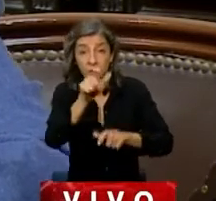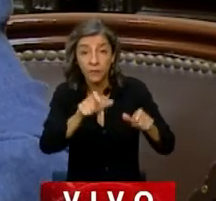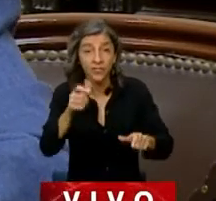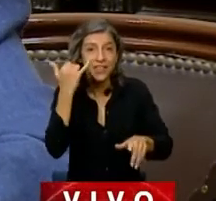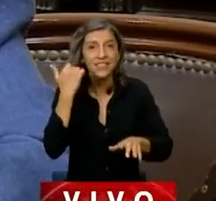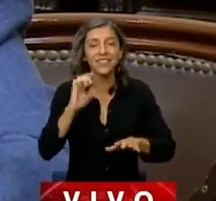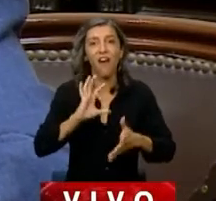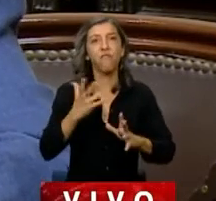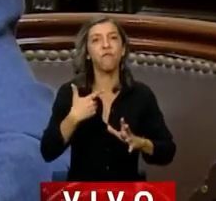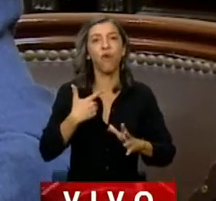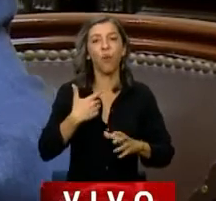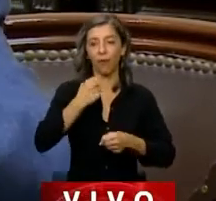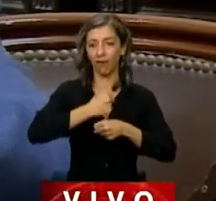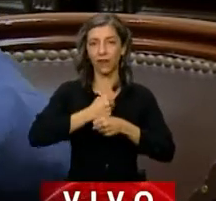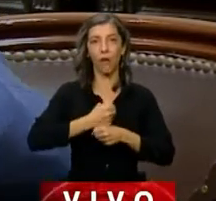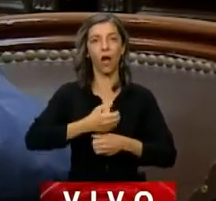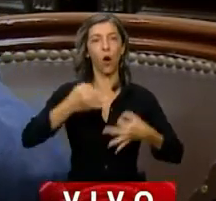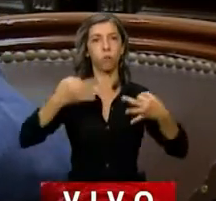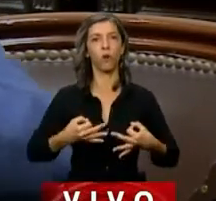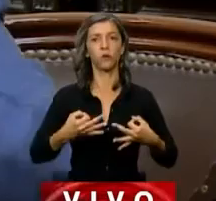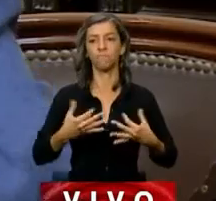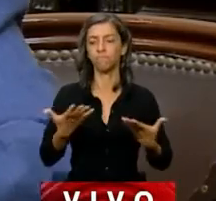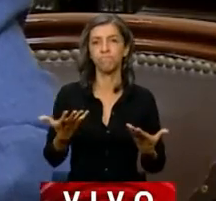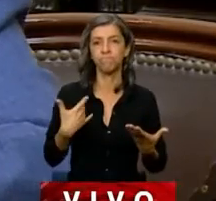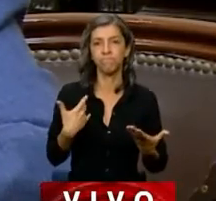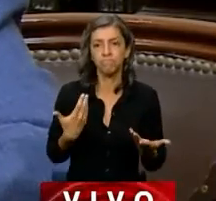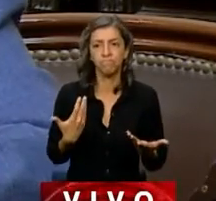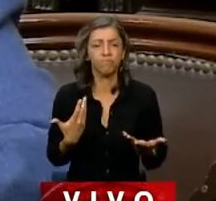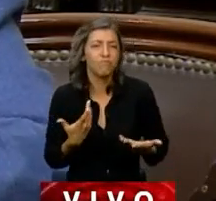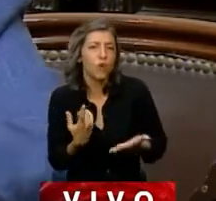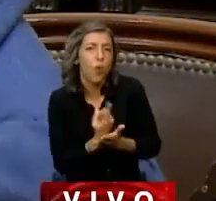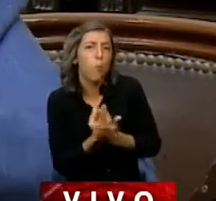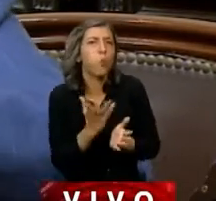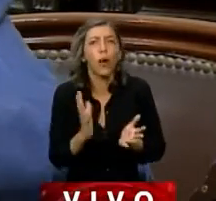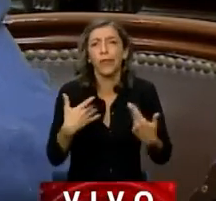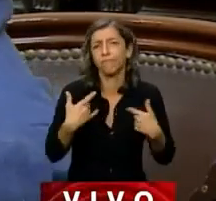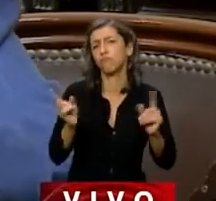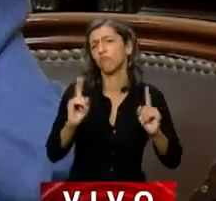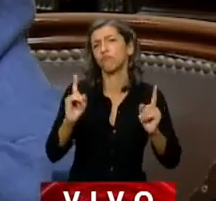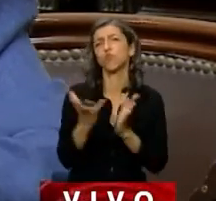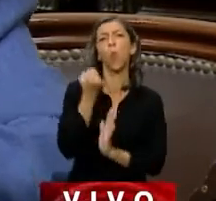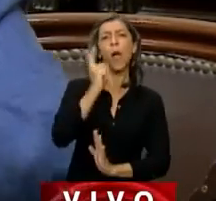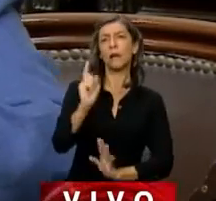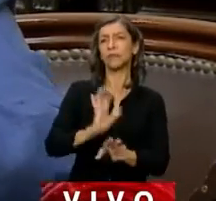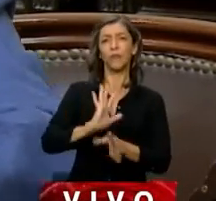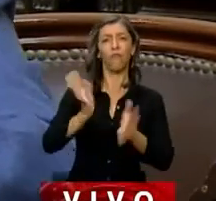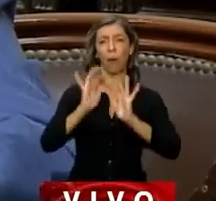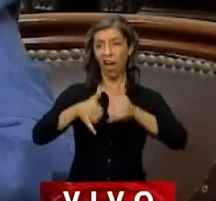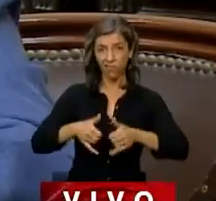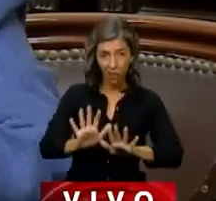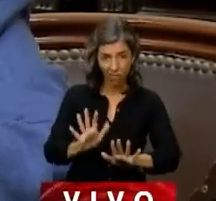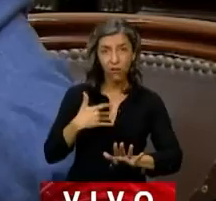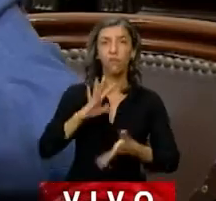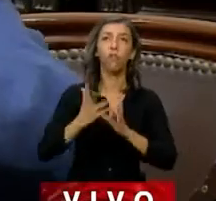trabajo. Hoy esos trabajadores no se presentan a las 7 de la mañana a la obra como se tienen que presentar. Hoy no aceptan la orden de un capataz, porque entre otras